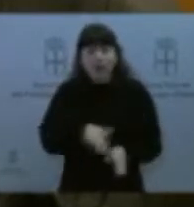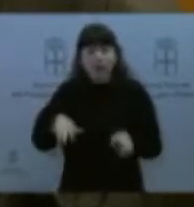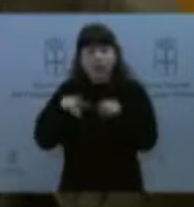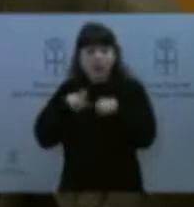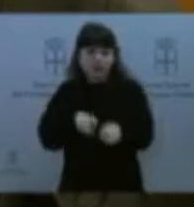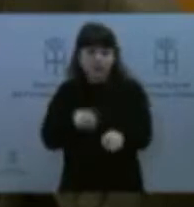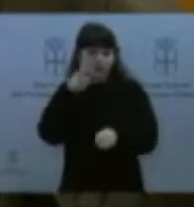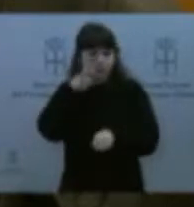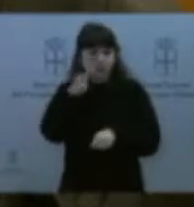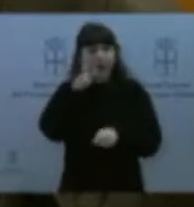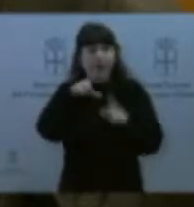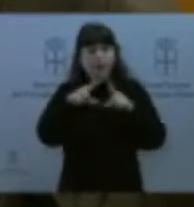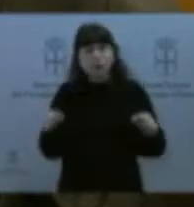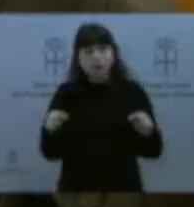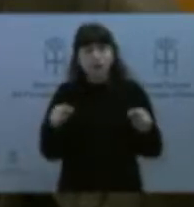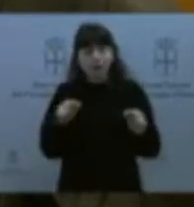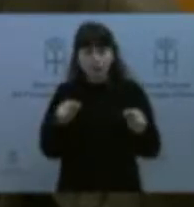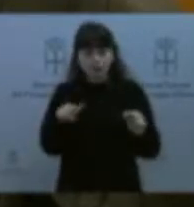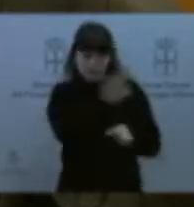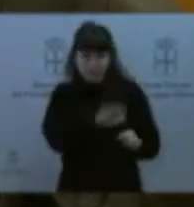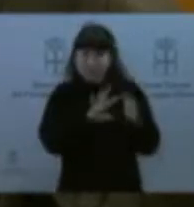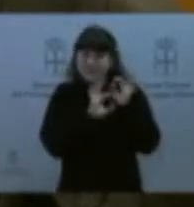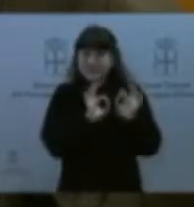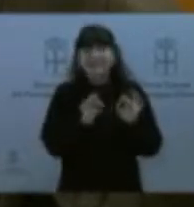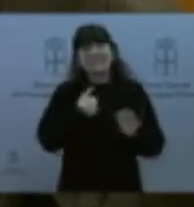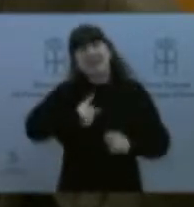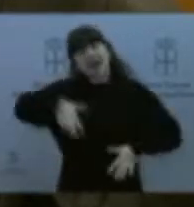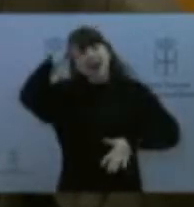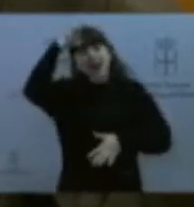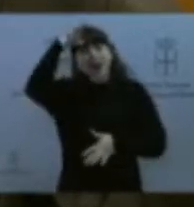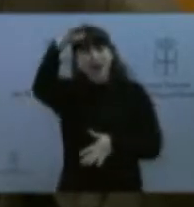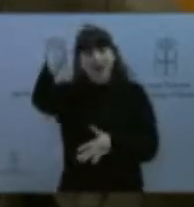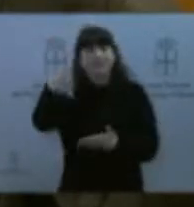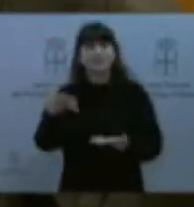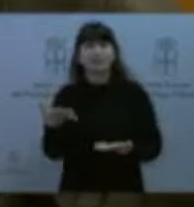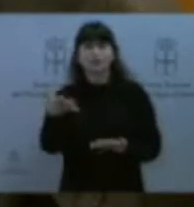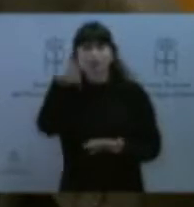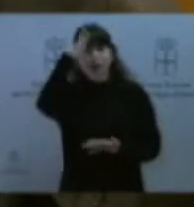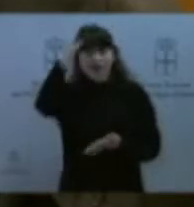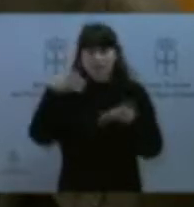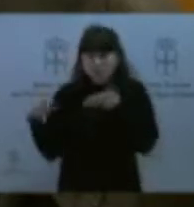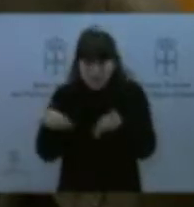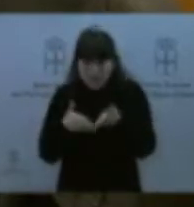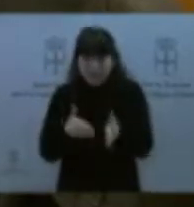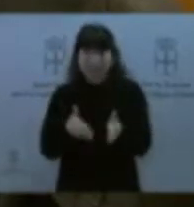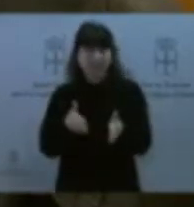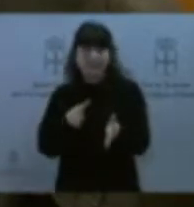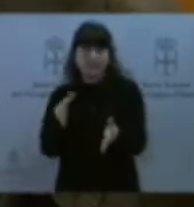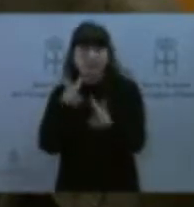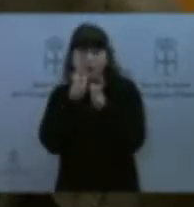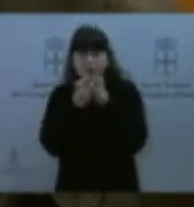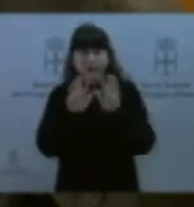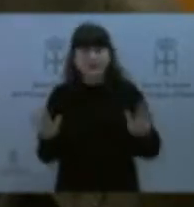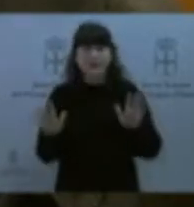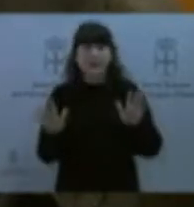particular estamos fartas y fartos de tener las peores carreteras, de tener la peor conexión a Internet, de ser el sitio donde